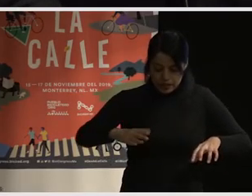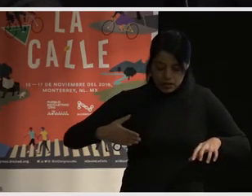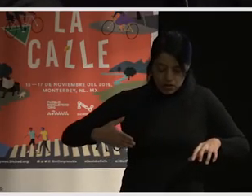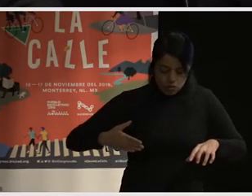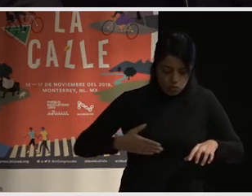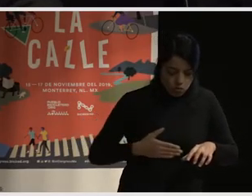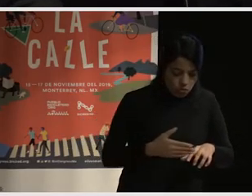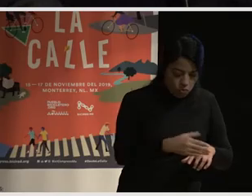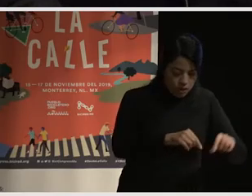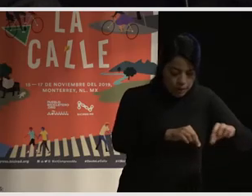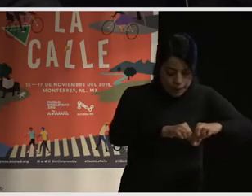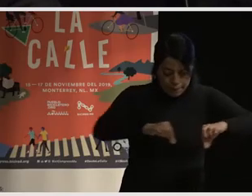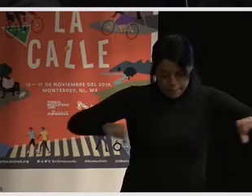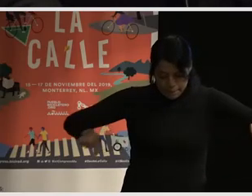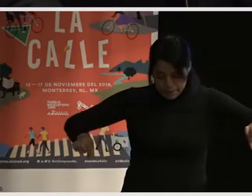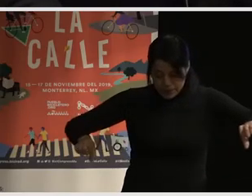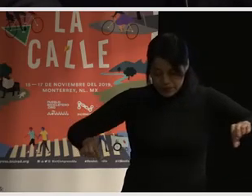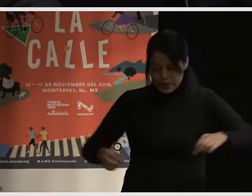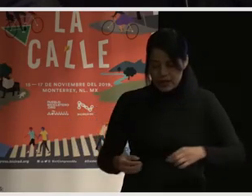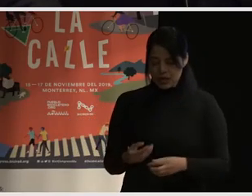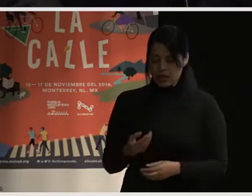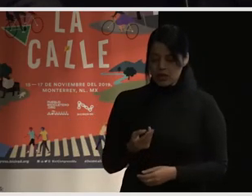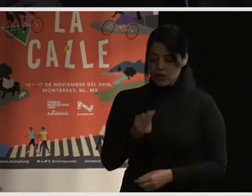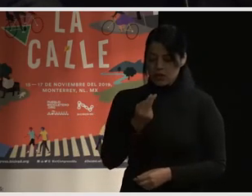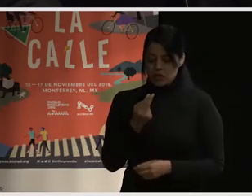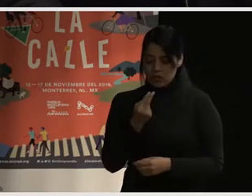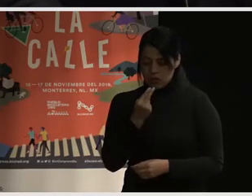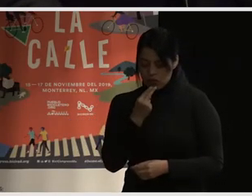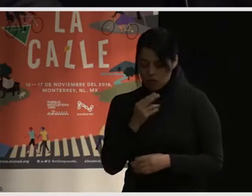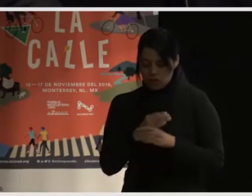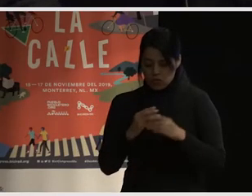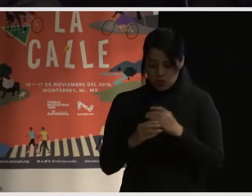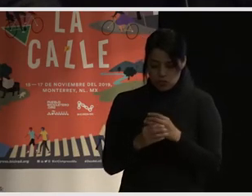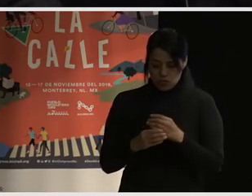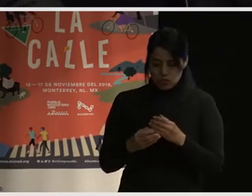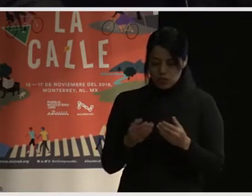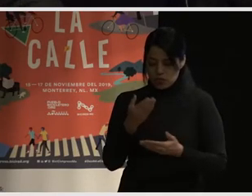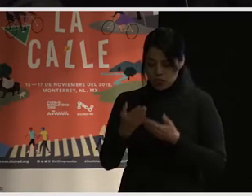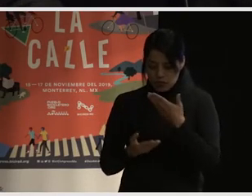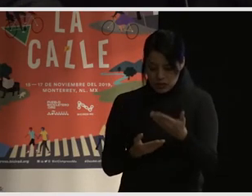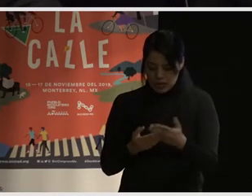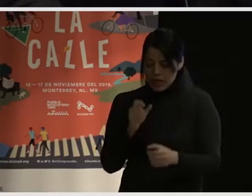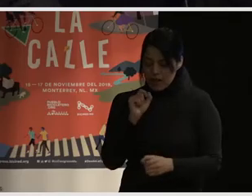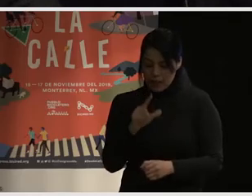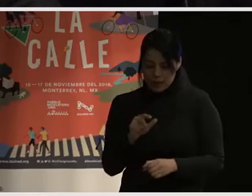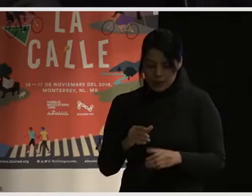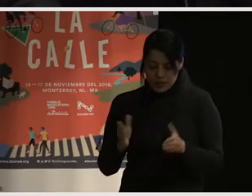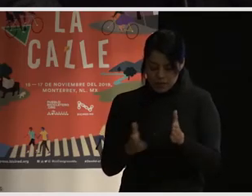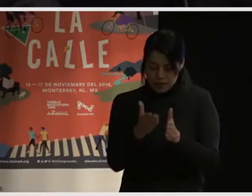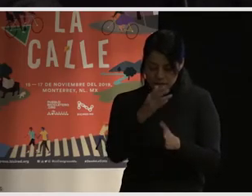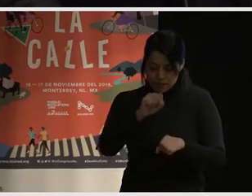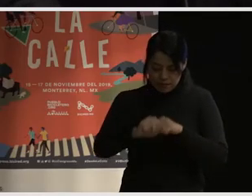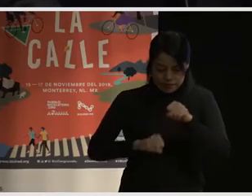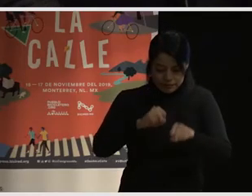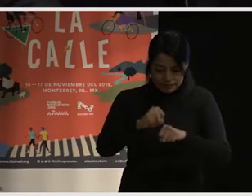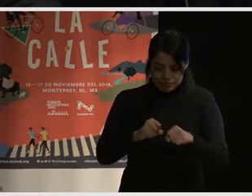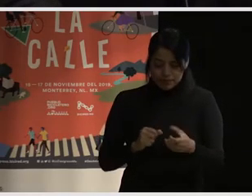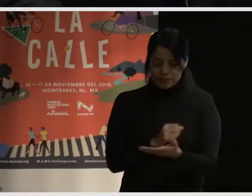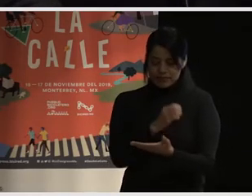desde los servicios que tenían en algún momento y ahora podríamos hablar de la infraestructura ciclista está cargada hacia la zona